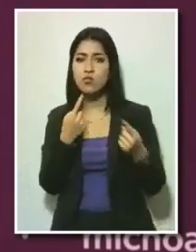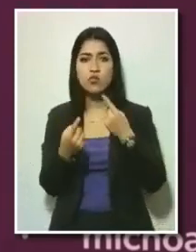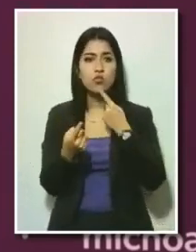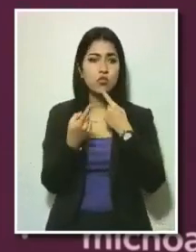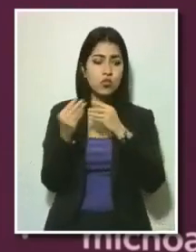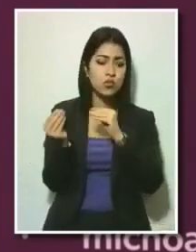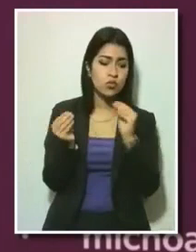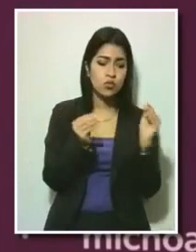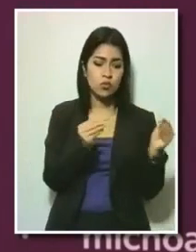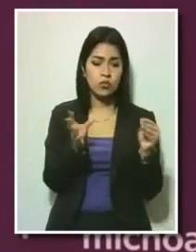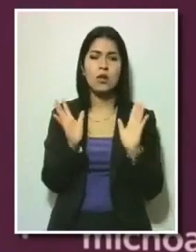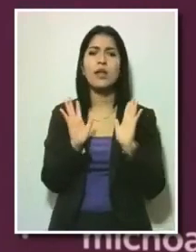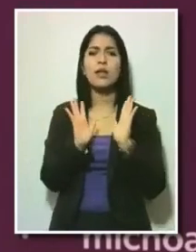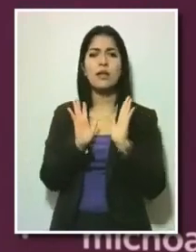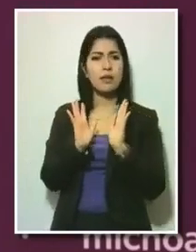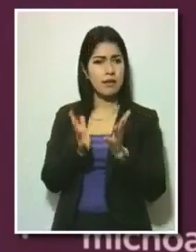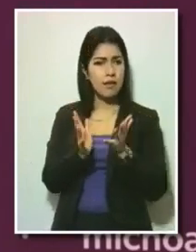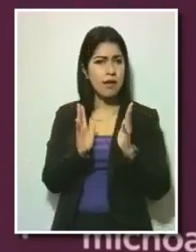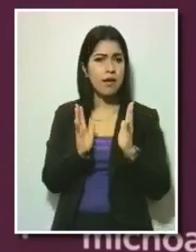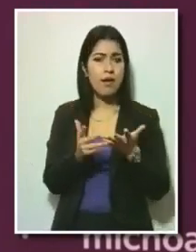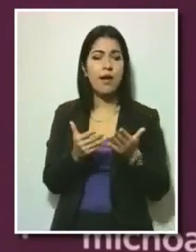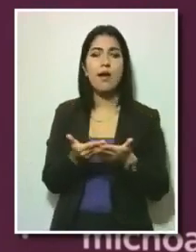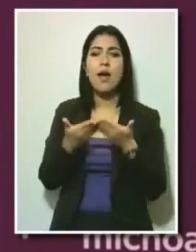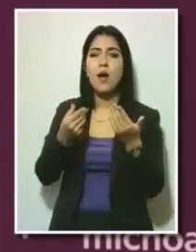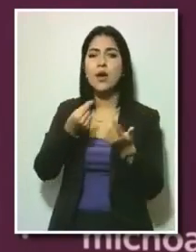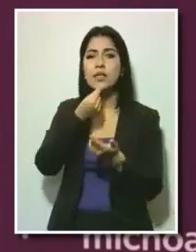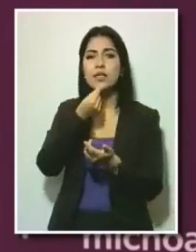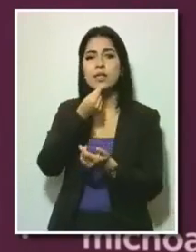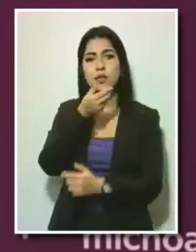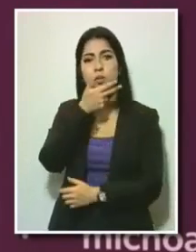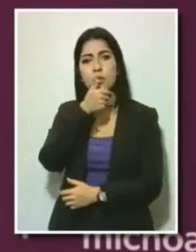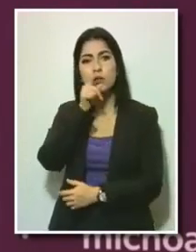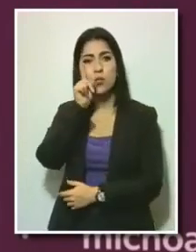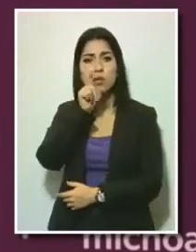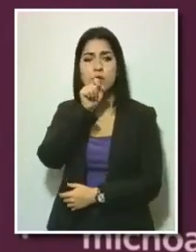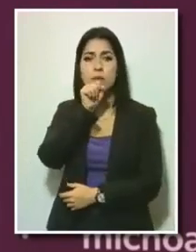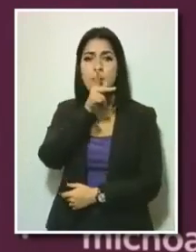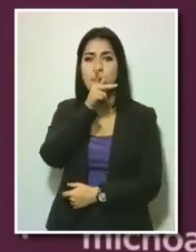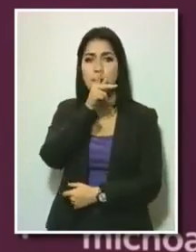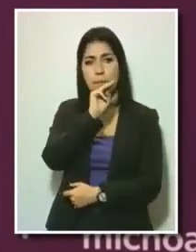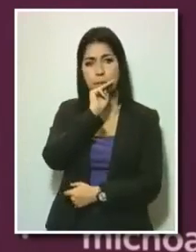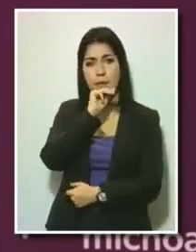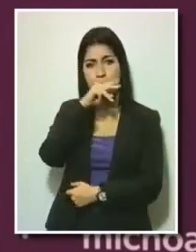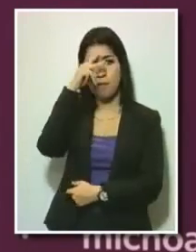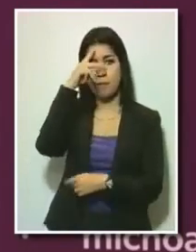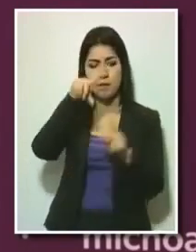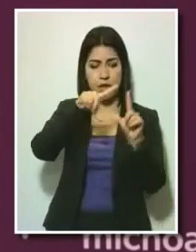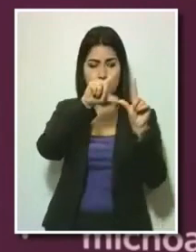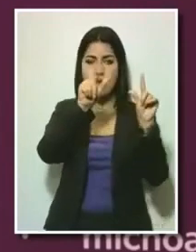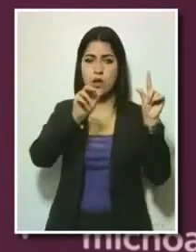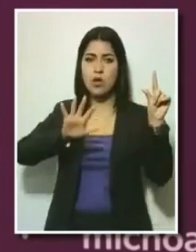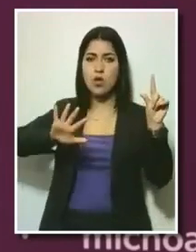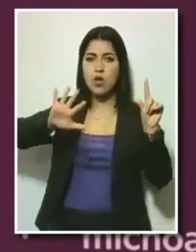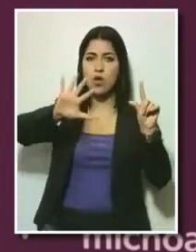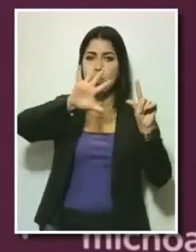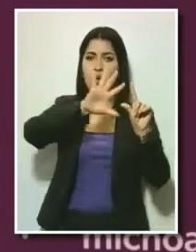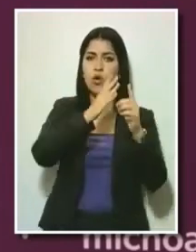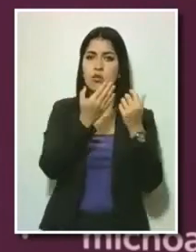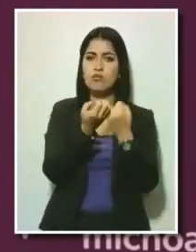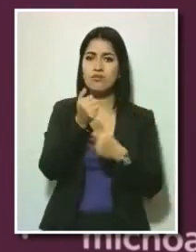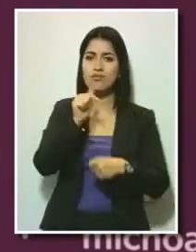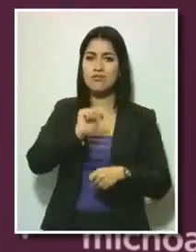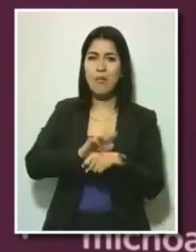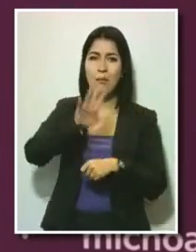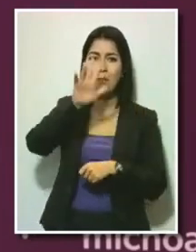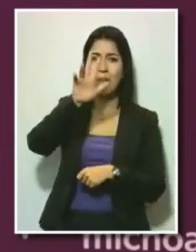debate lo que se vio es que hoy las niñas, los niños, los papás y México es una sociedad con esta doble moral y